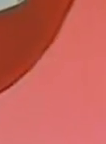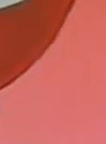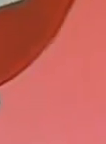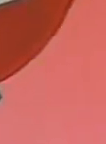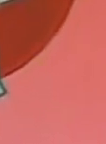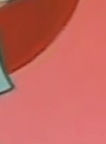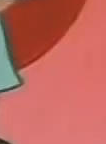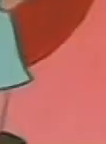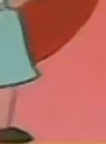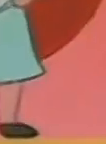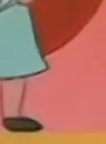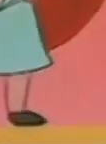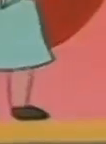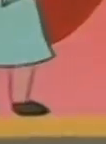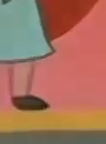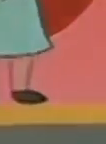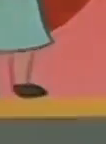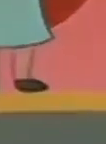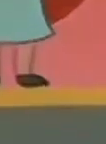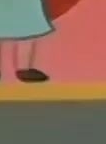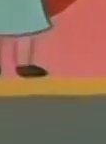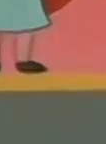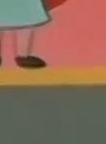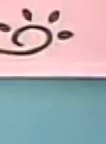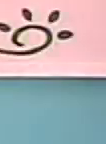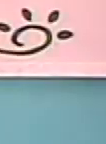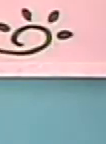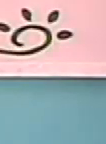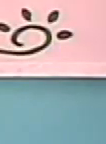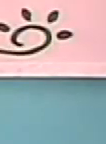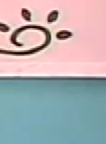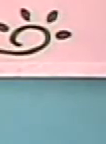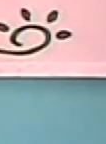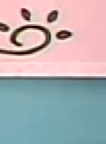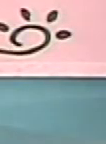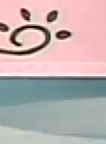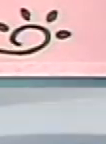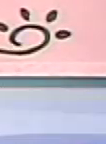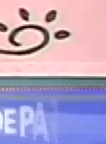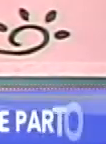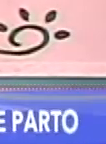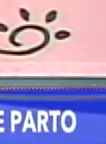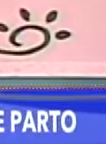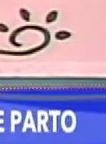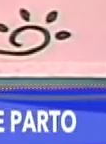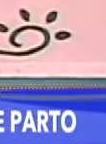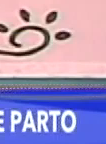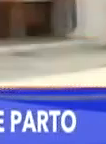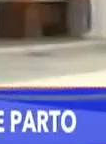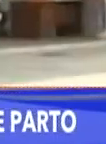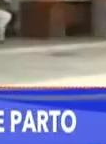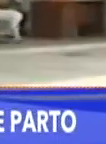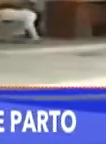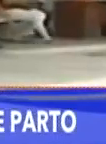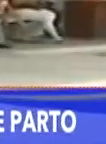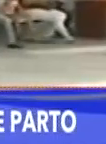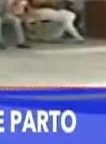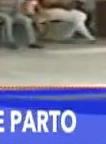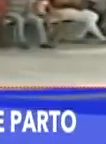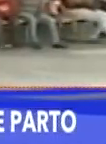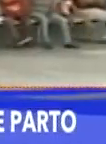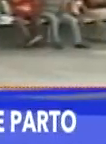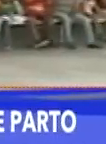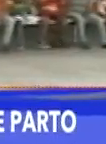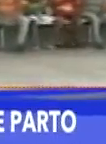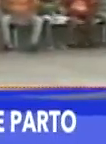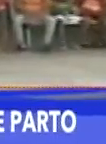SIC. Bueno, señor presidente, nos encontramos muy agradecidos y contentos y una vez más en nuestro aniversario 16 de la misión Barrio Adentro,